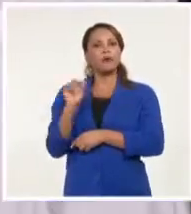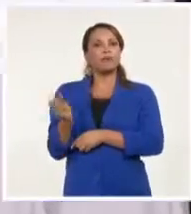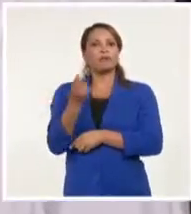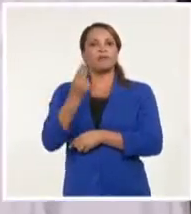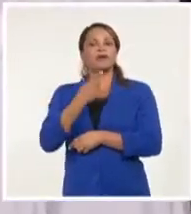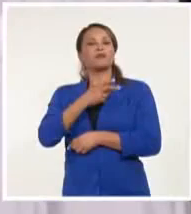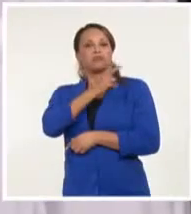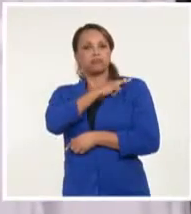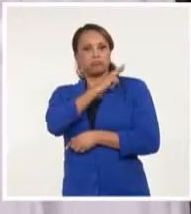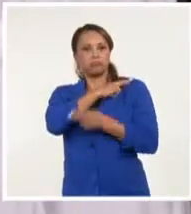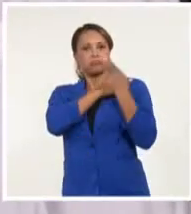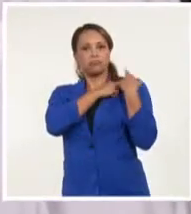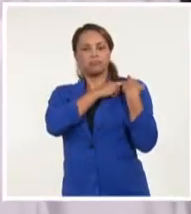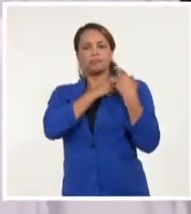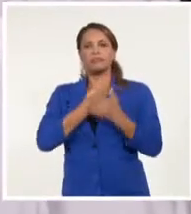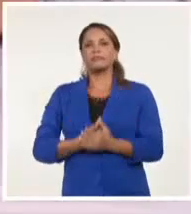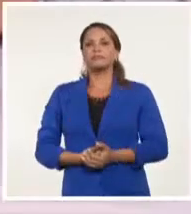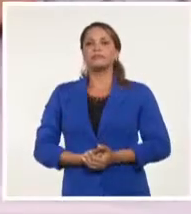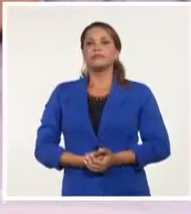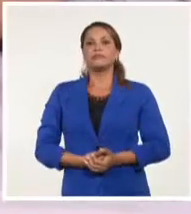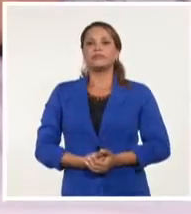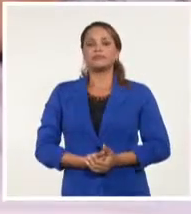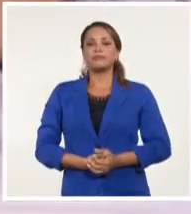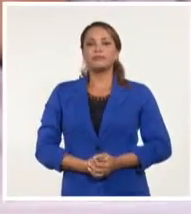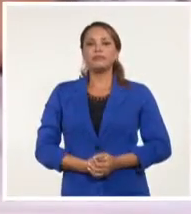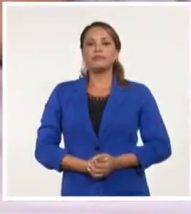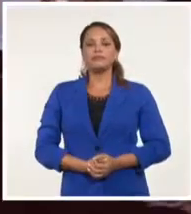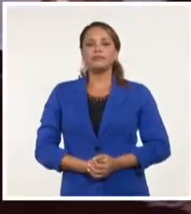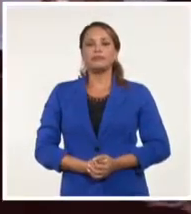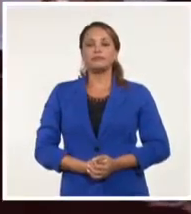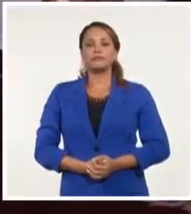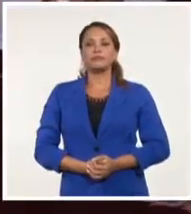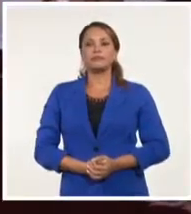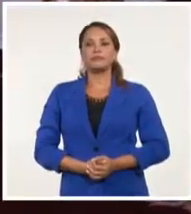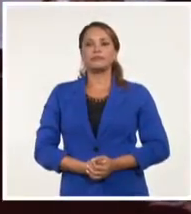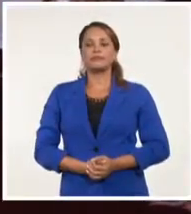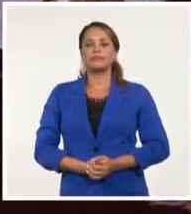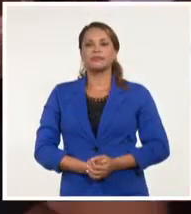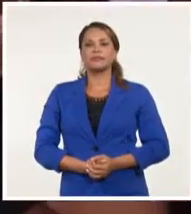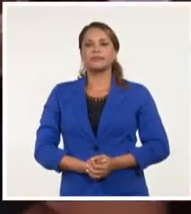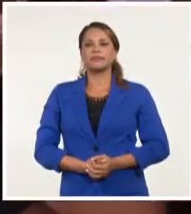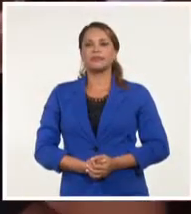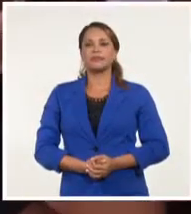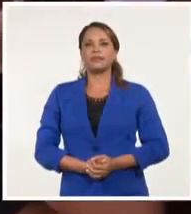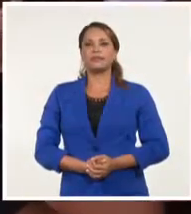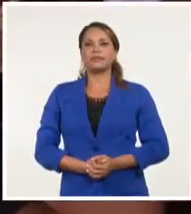la palabra. Desde Holguín, Mariel González, Sistema Informativo de la Televisión Cubana.